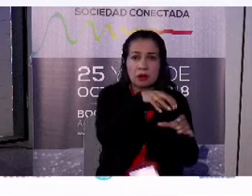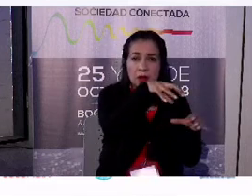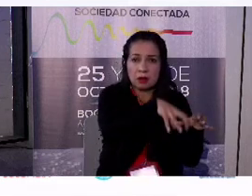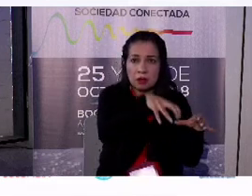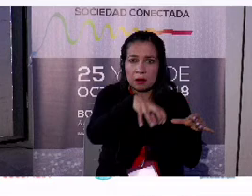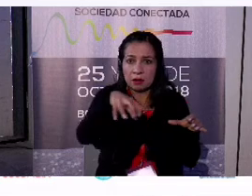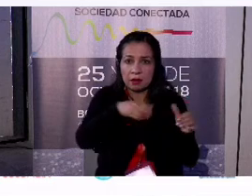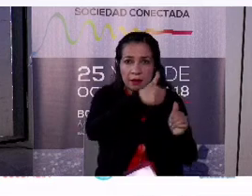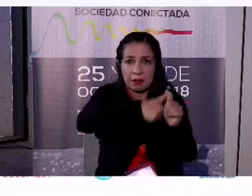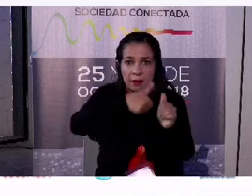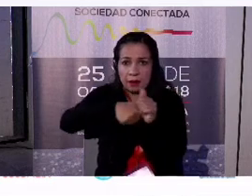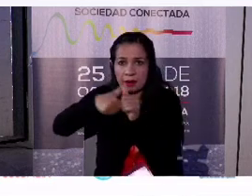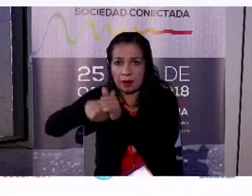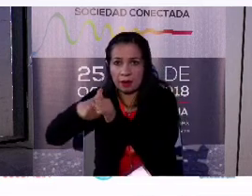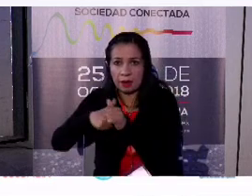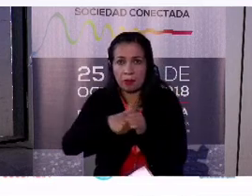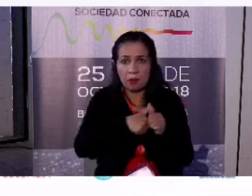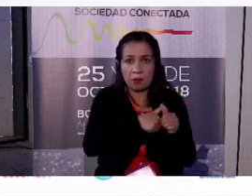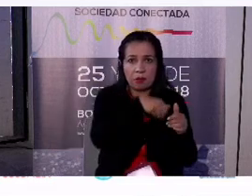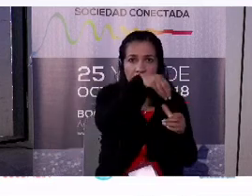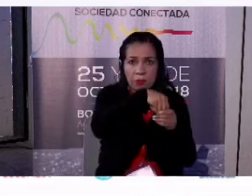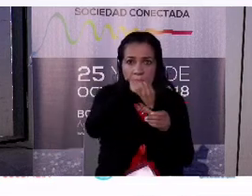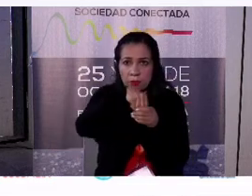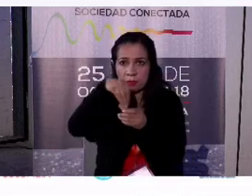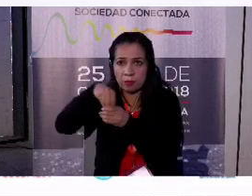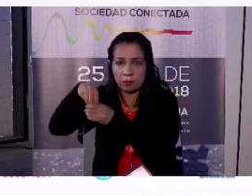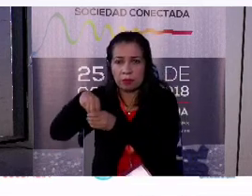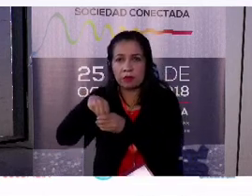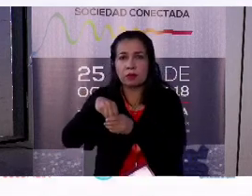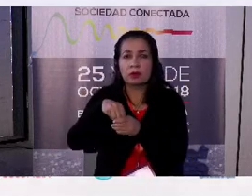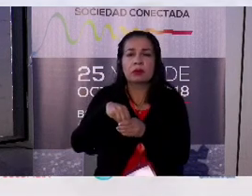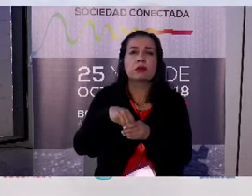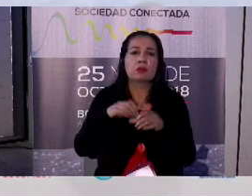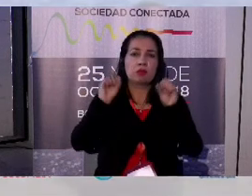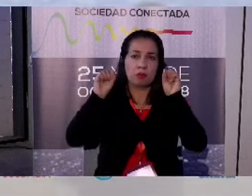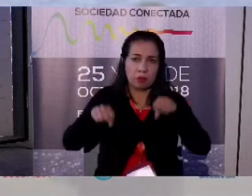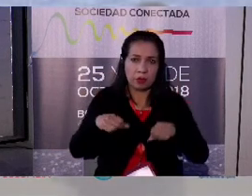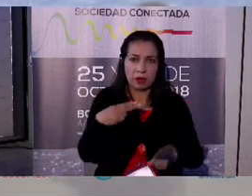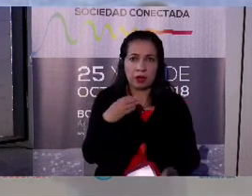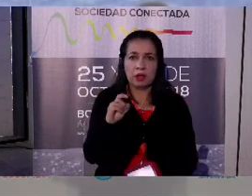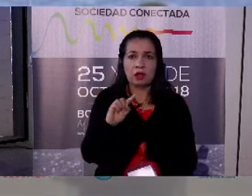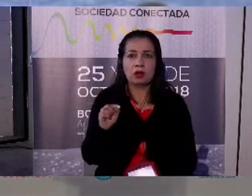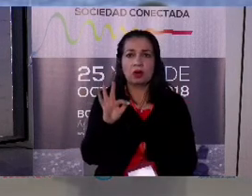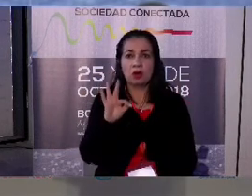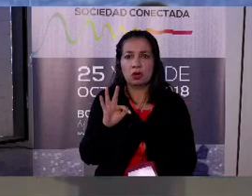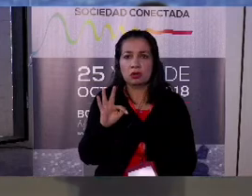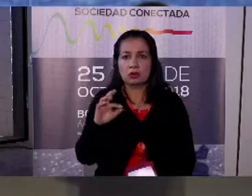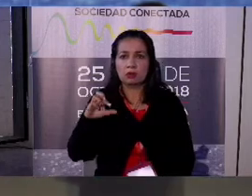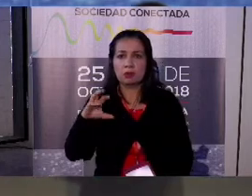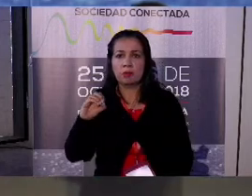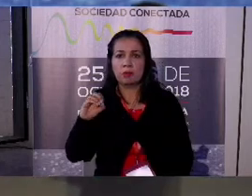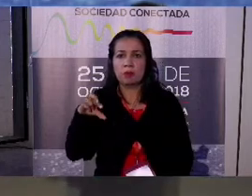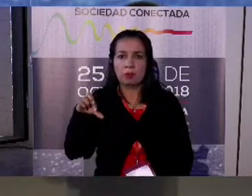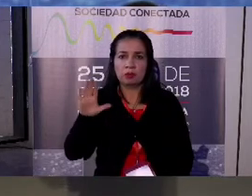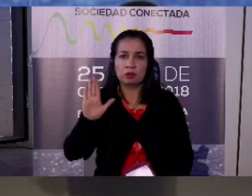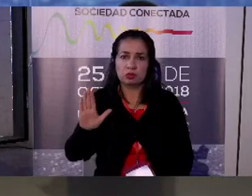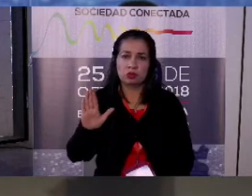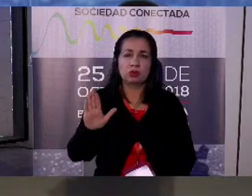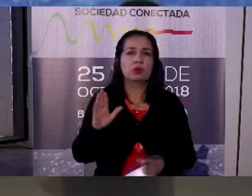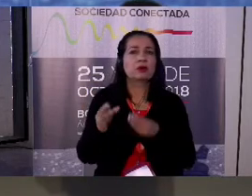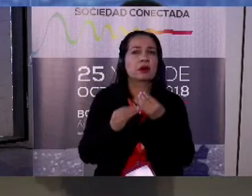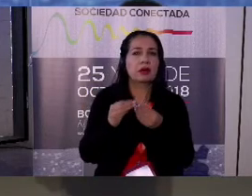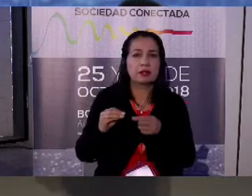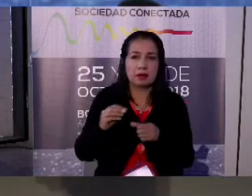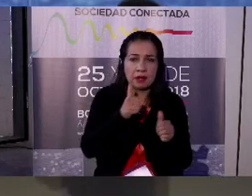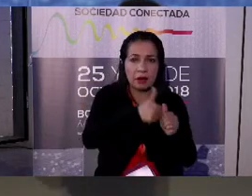celda podemos tener lo que se llaman los hotspots y cada de hotspot cubre eh un área y